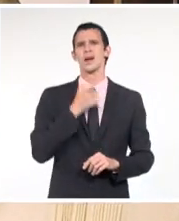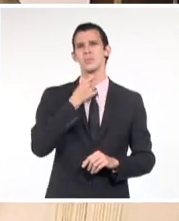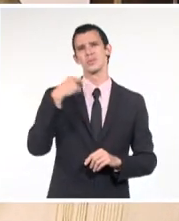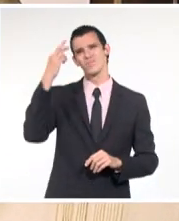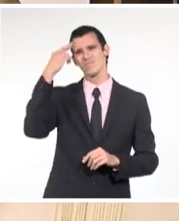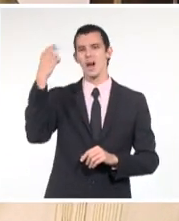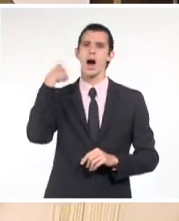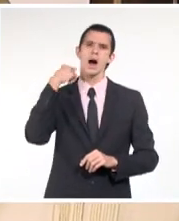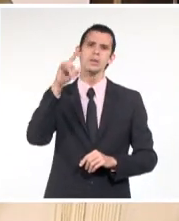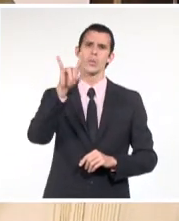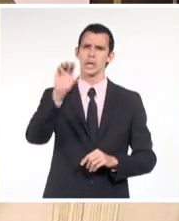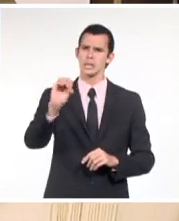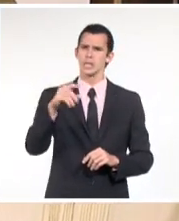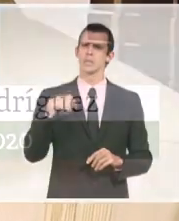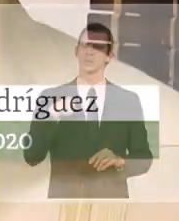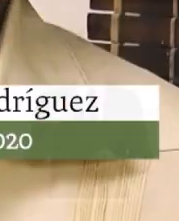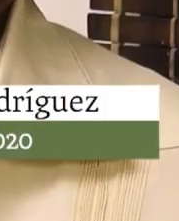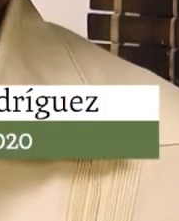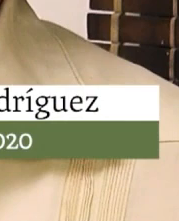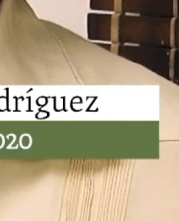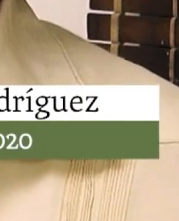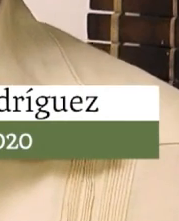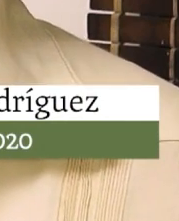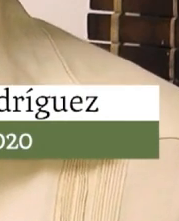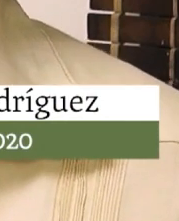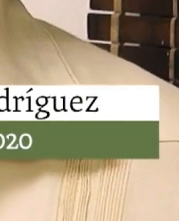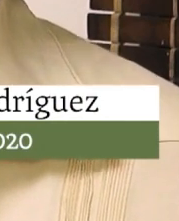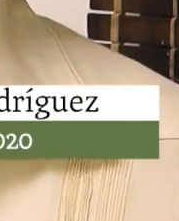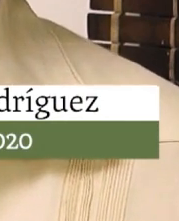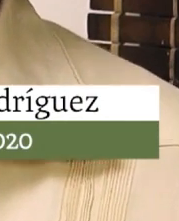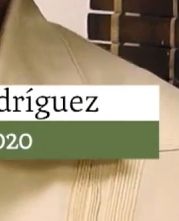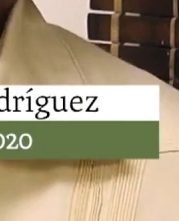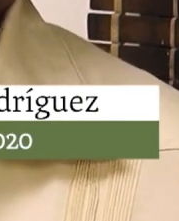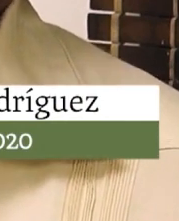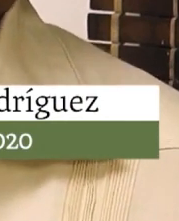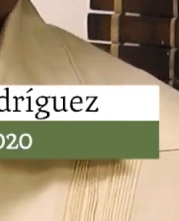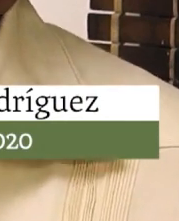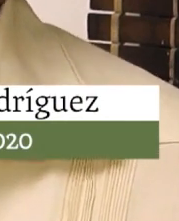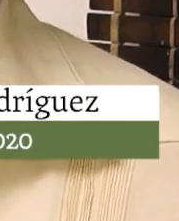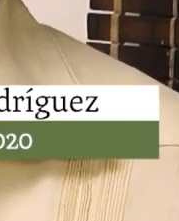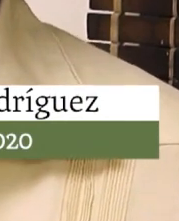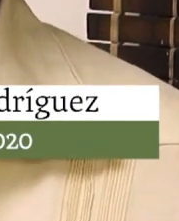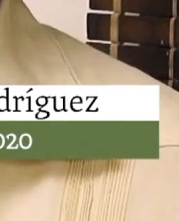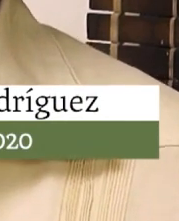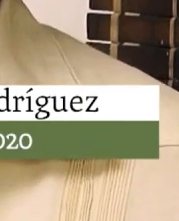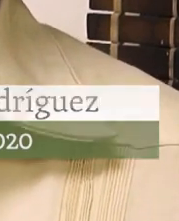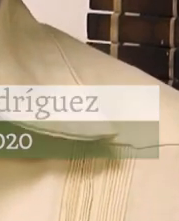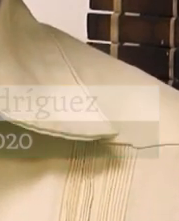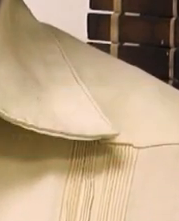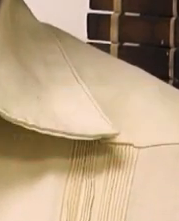que yo, al igual que ustedes, soy una persona de fe.